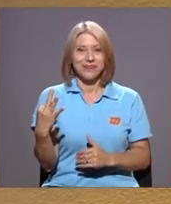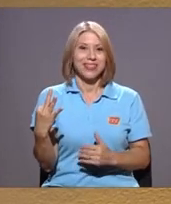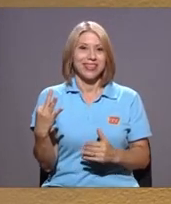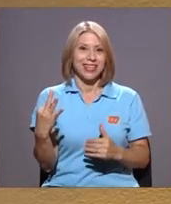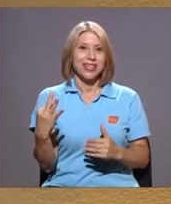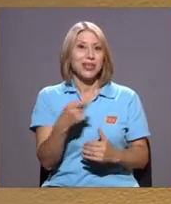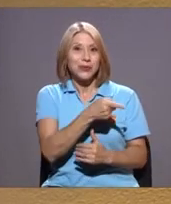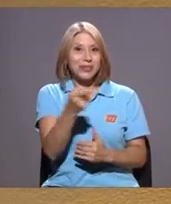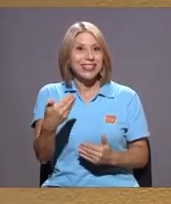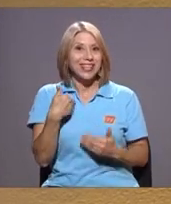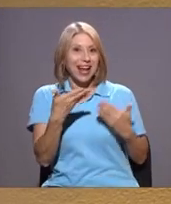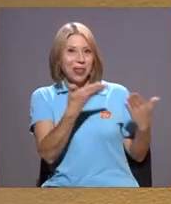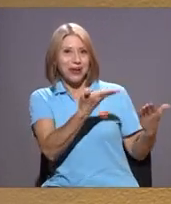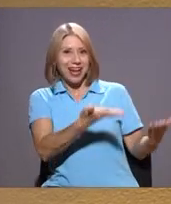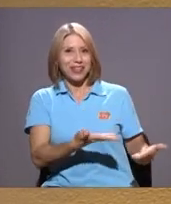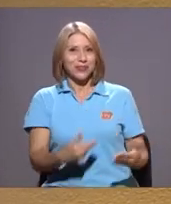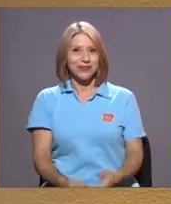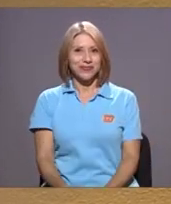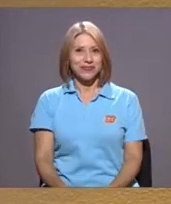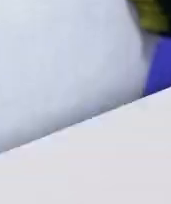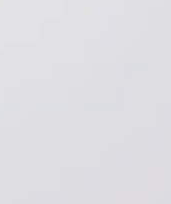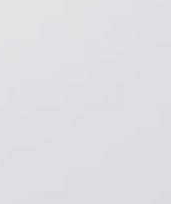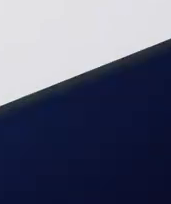tengo que ustedes son gerardo